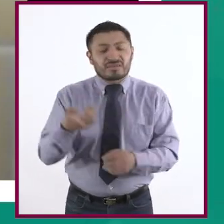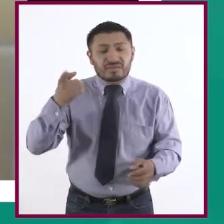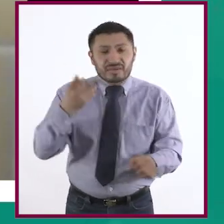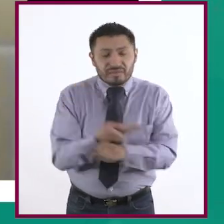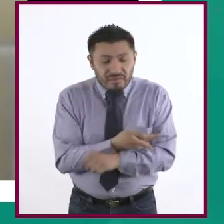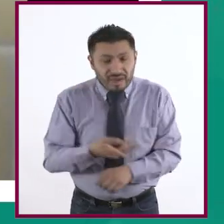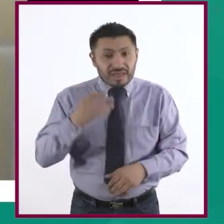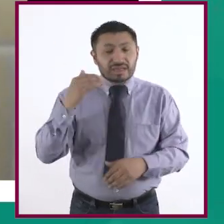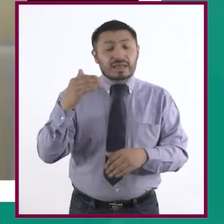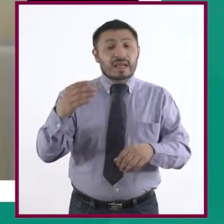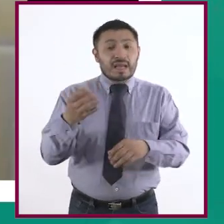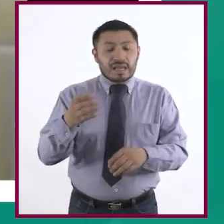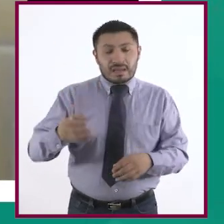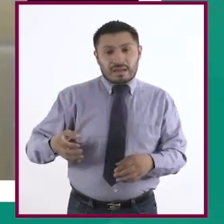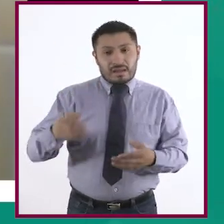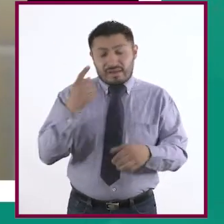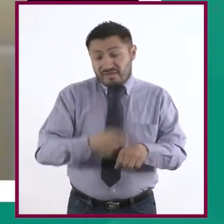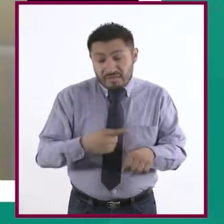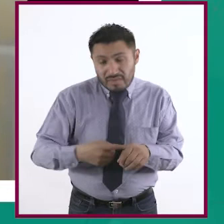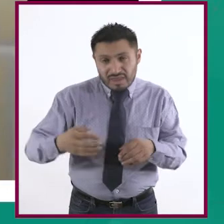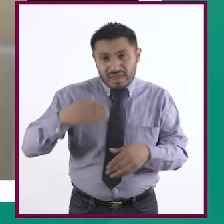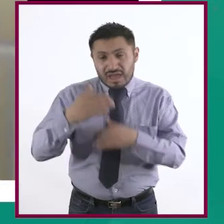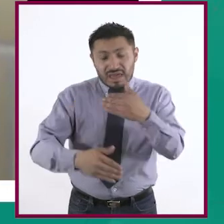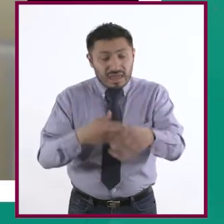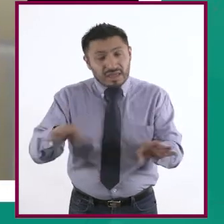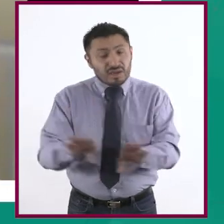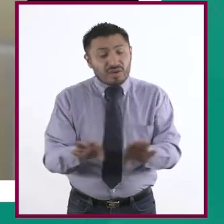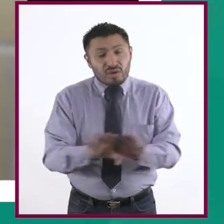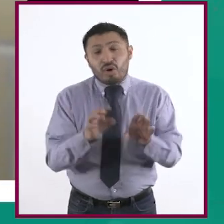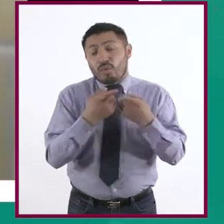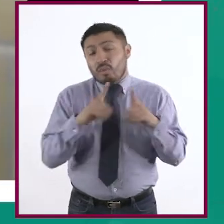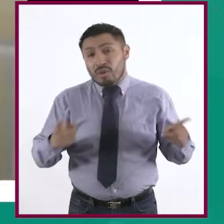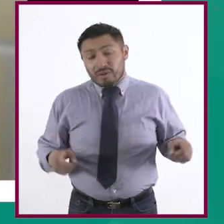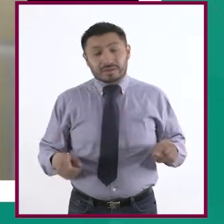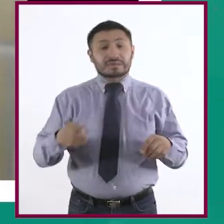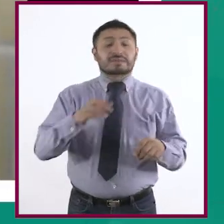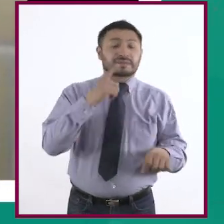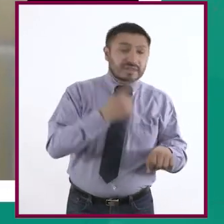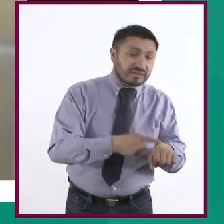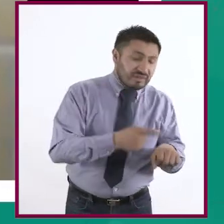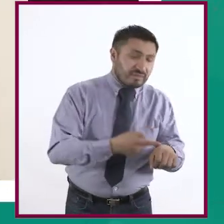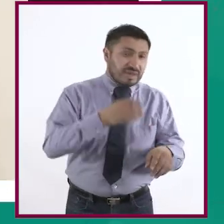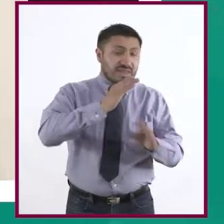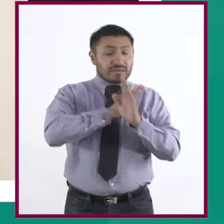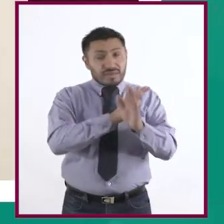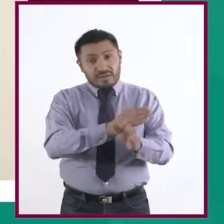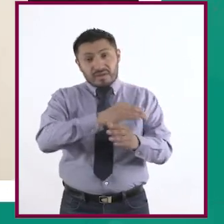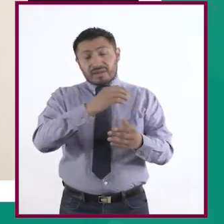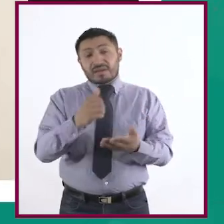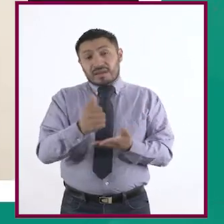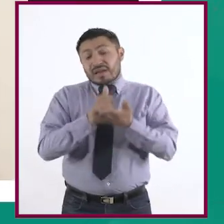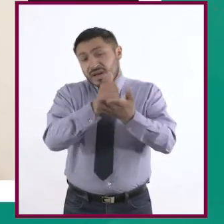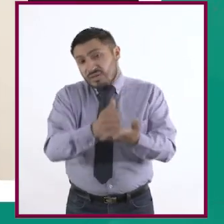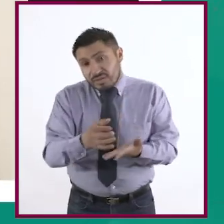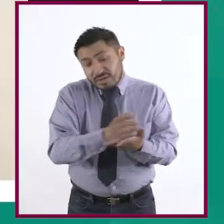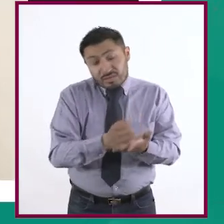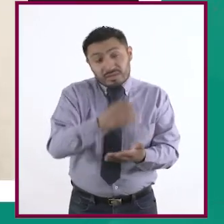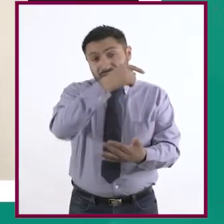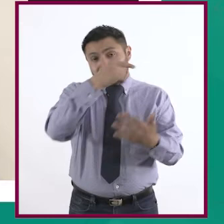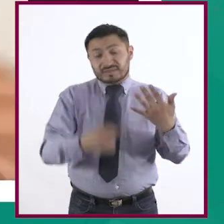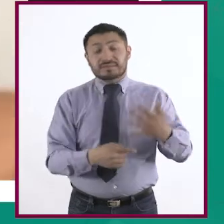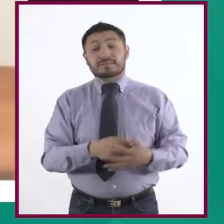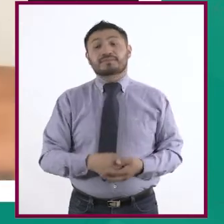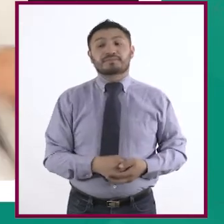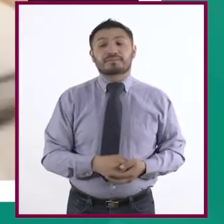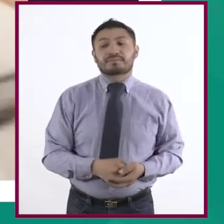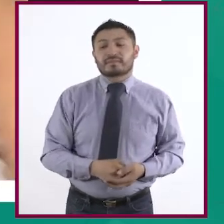de las enfermedades y mejorar las intervenciones preventivas, diagnósticas y terapéuticas. Como lo dije anteriormente, nos podría